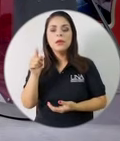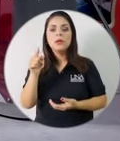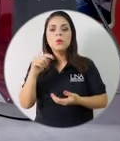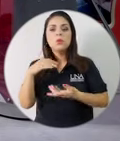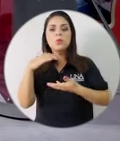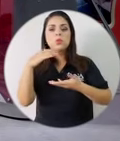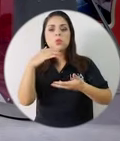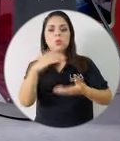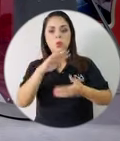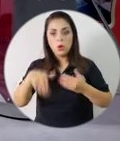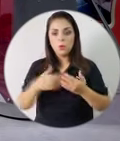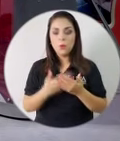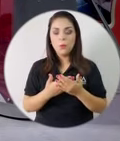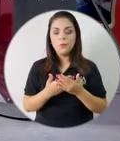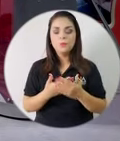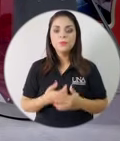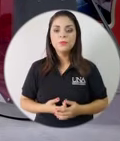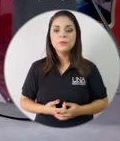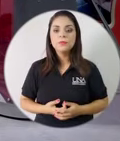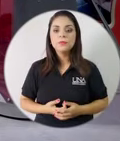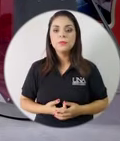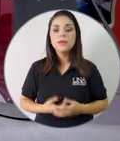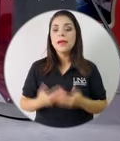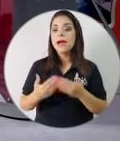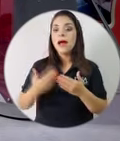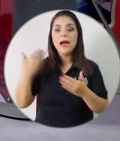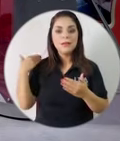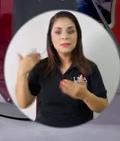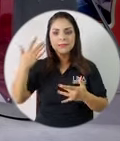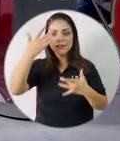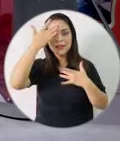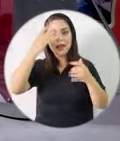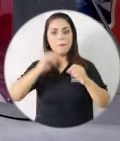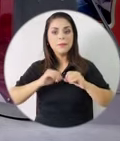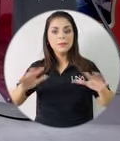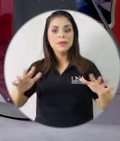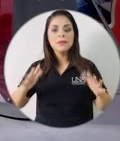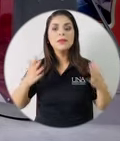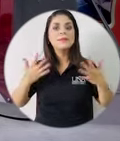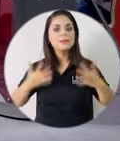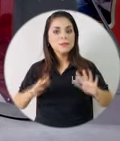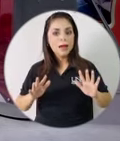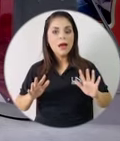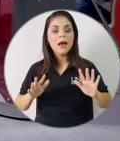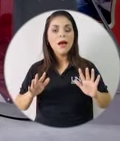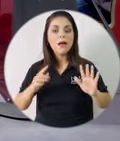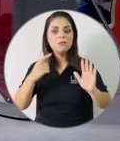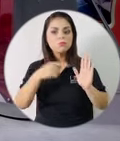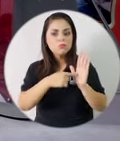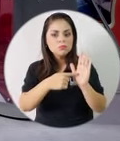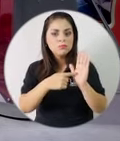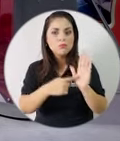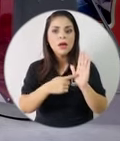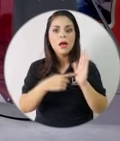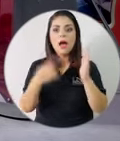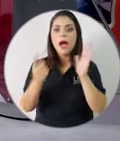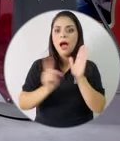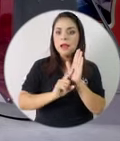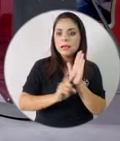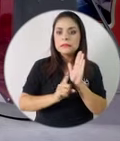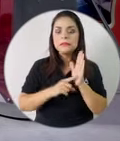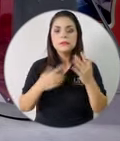recuento. Ya desde antes de la pandemia ya se venían encendiendo varias alertas en torno al tema de niñez y